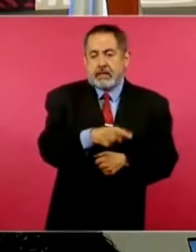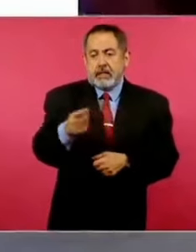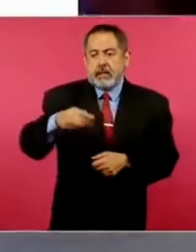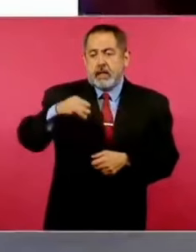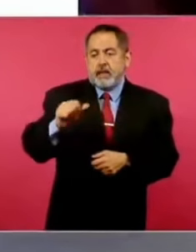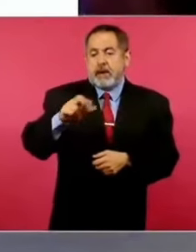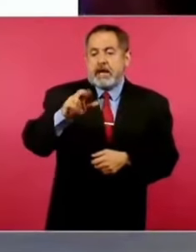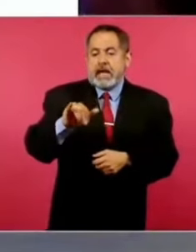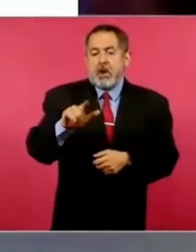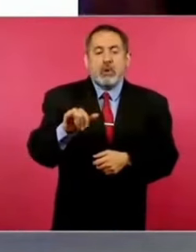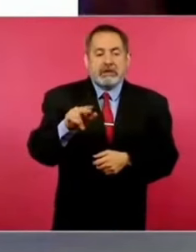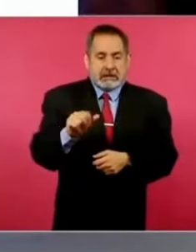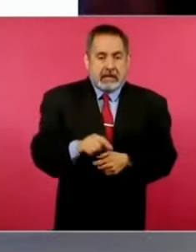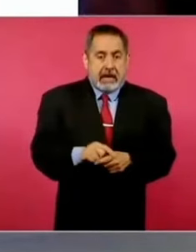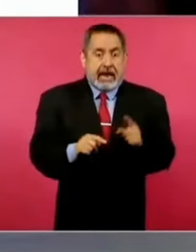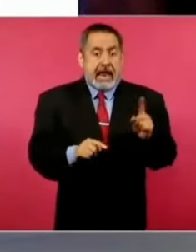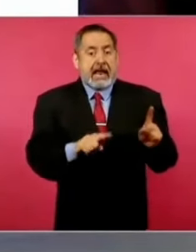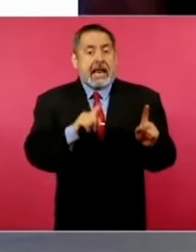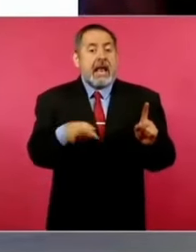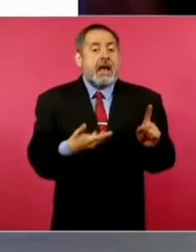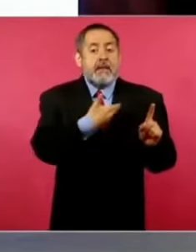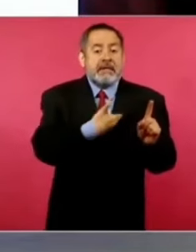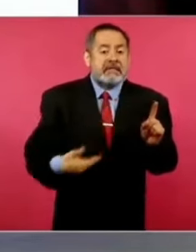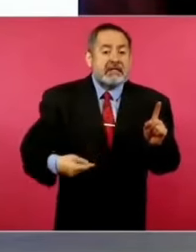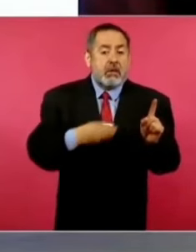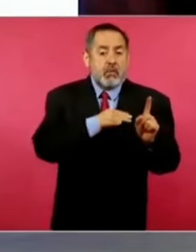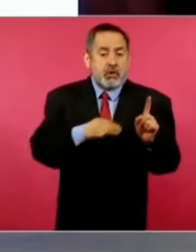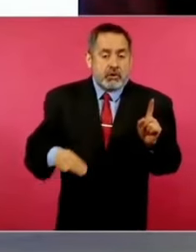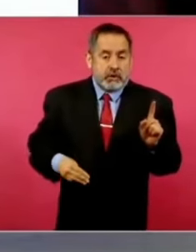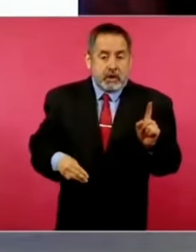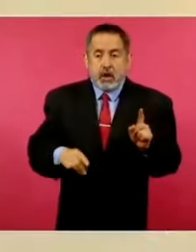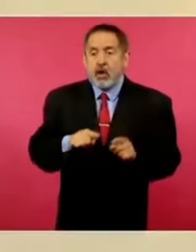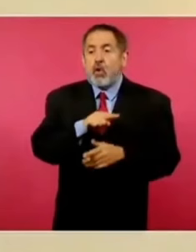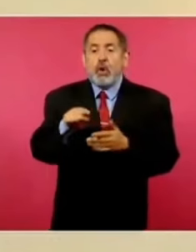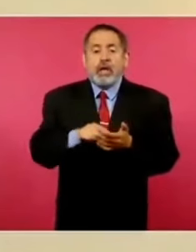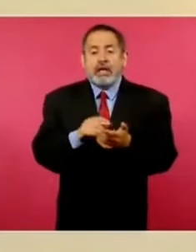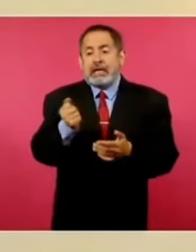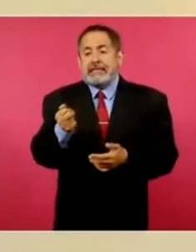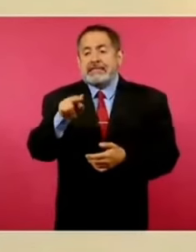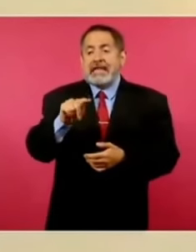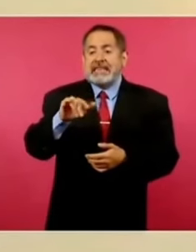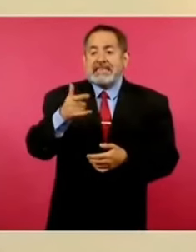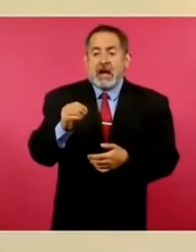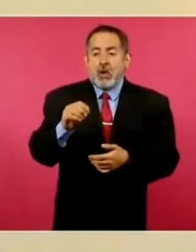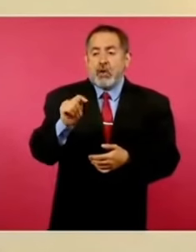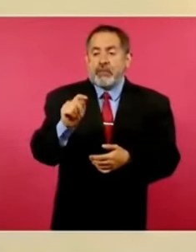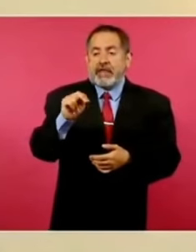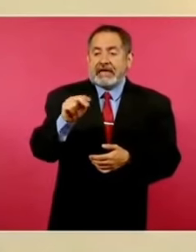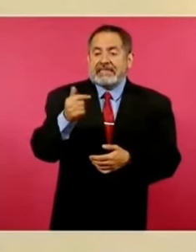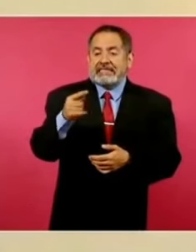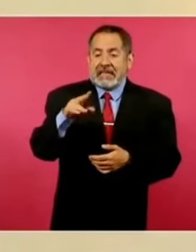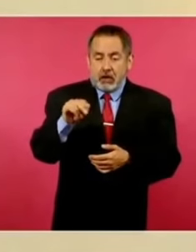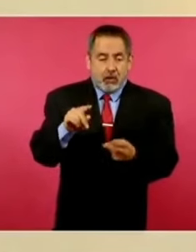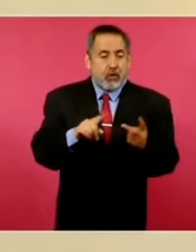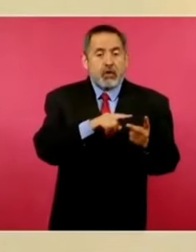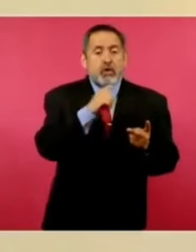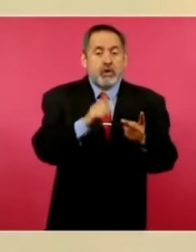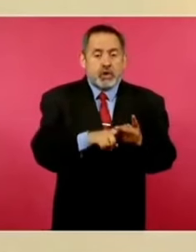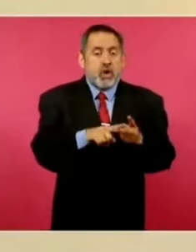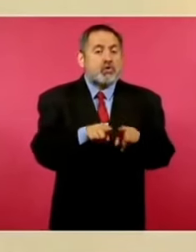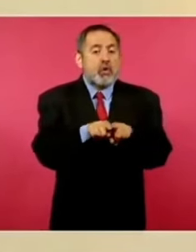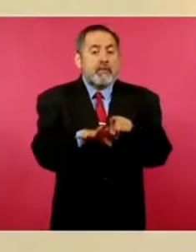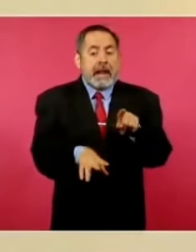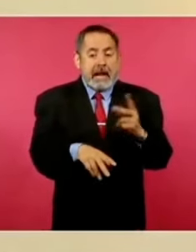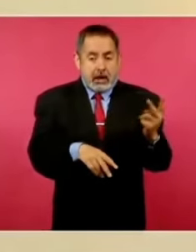n él era presidente municipal con licencia en Santiago tianquistengo y María Luis era su es